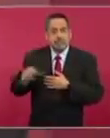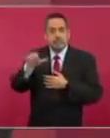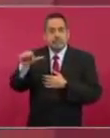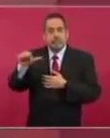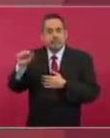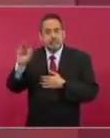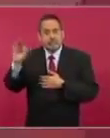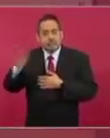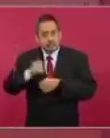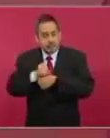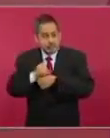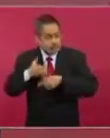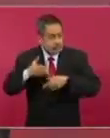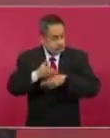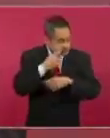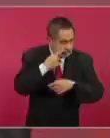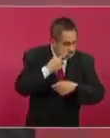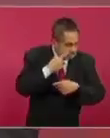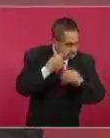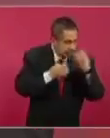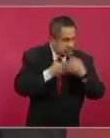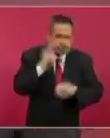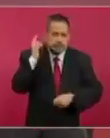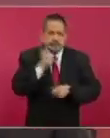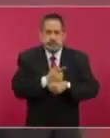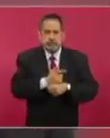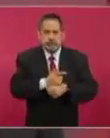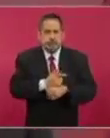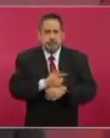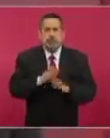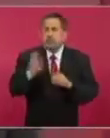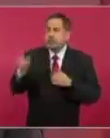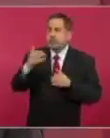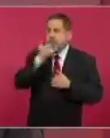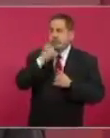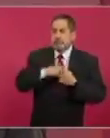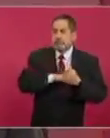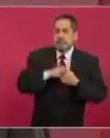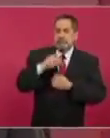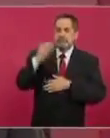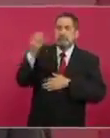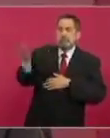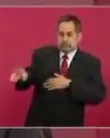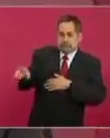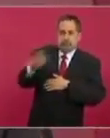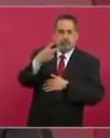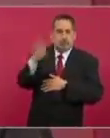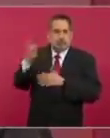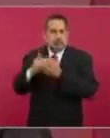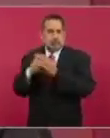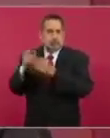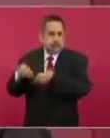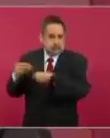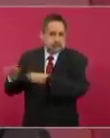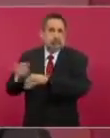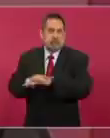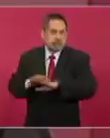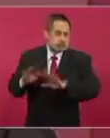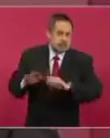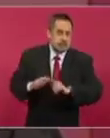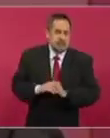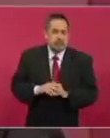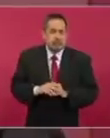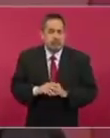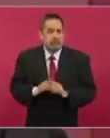Auditoría Superior de la Federación, devuelve los 200, ¿sí?,